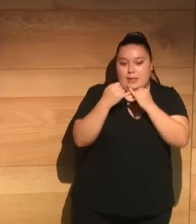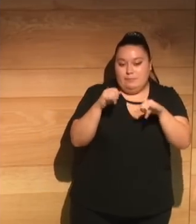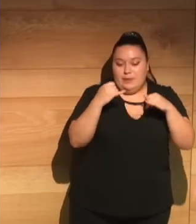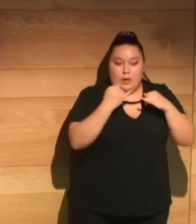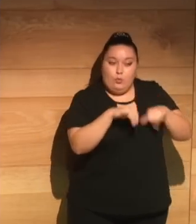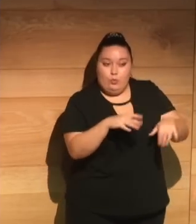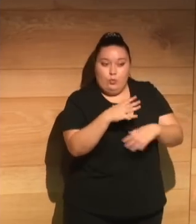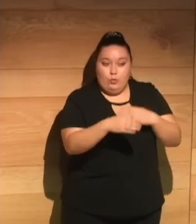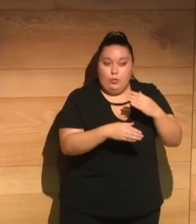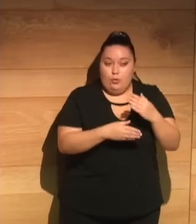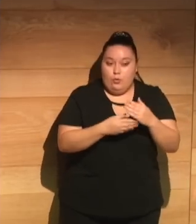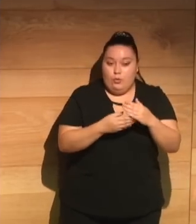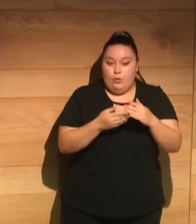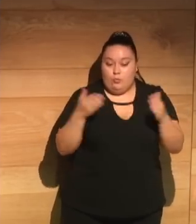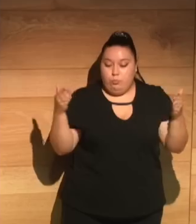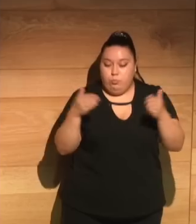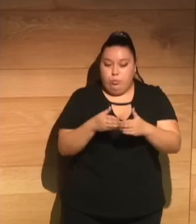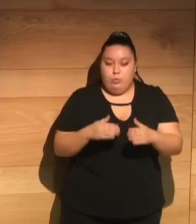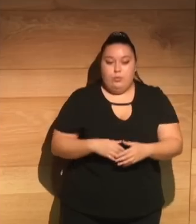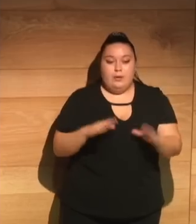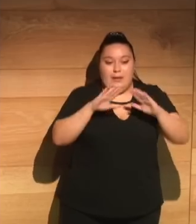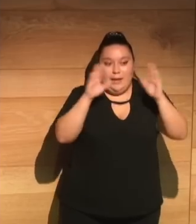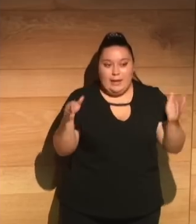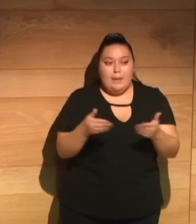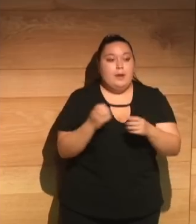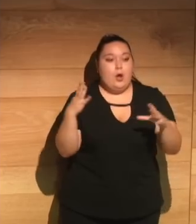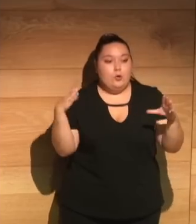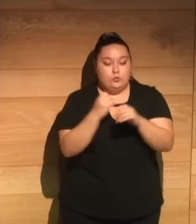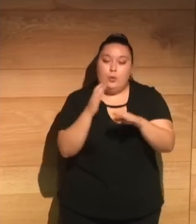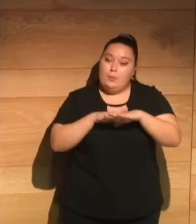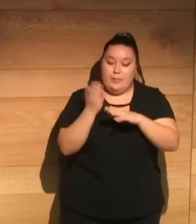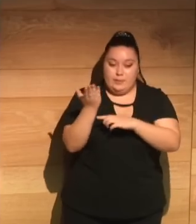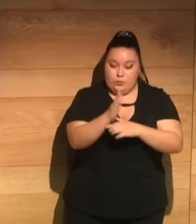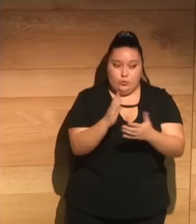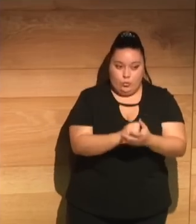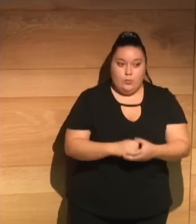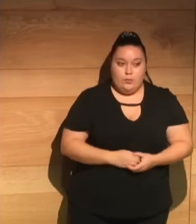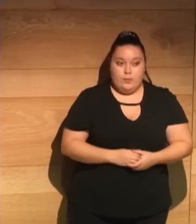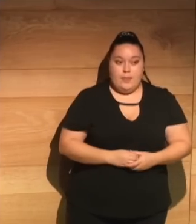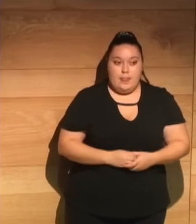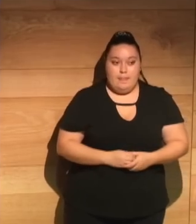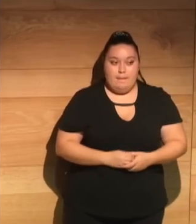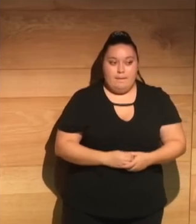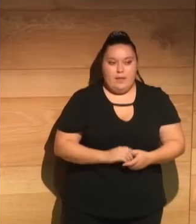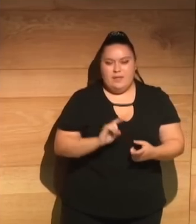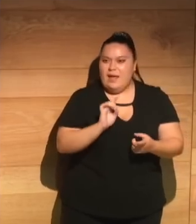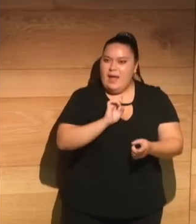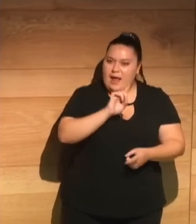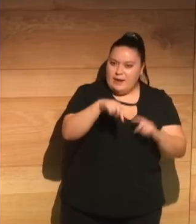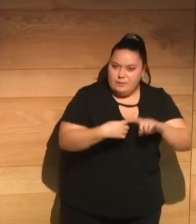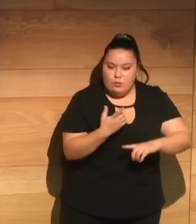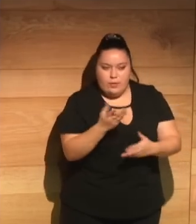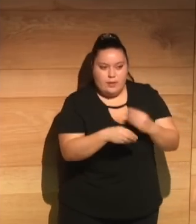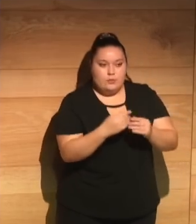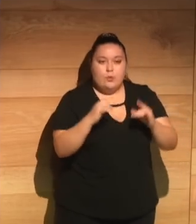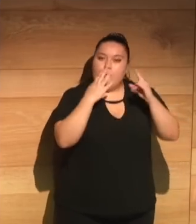cámara oscura para que dentro de la cámara oscura vieras la representación de todo eso. Es decir... ¿Y lo, hacían boca, ¿lo hacían boca abajo? Tu tienda de